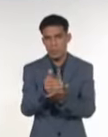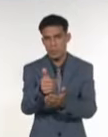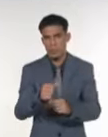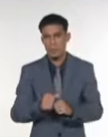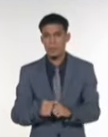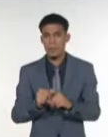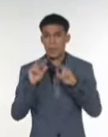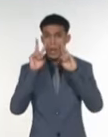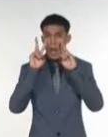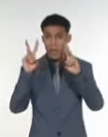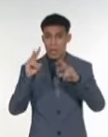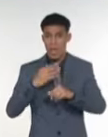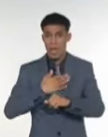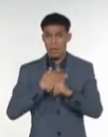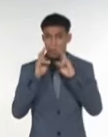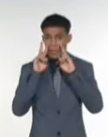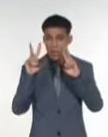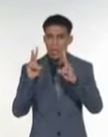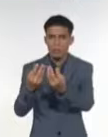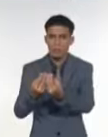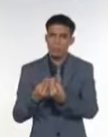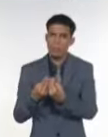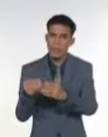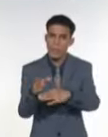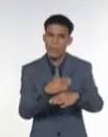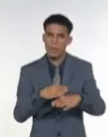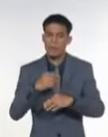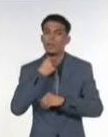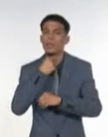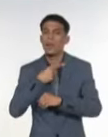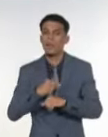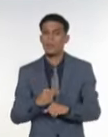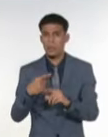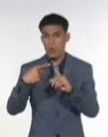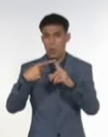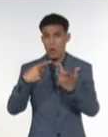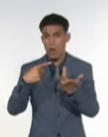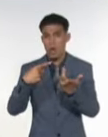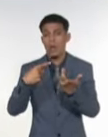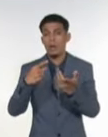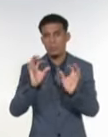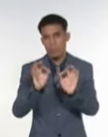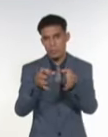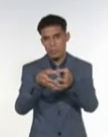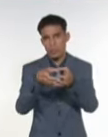con muchas cosas. Una de ellas es Garabato.